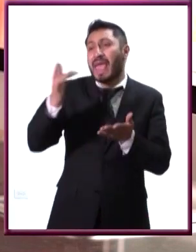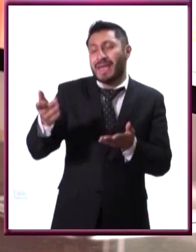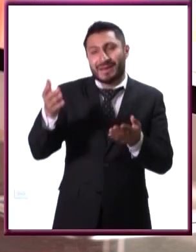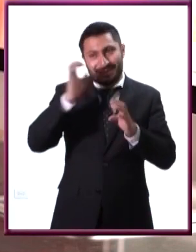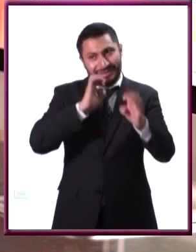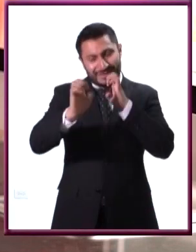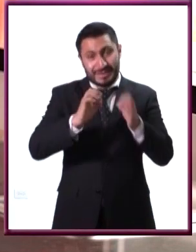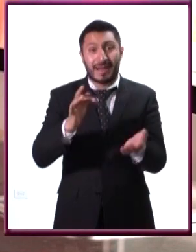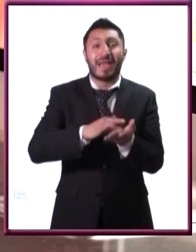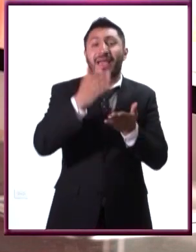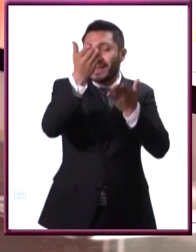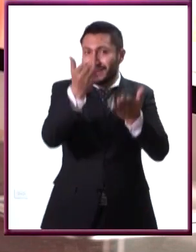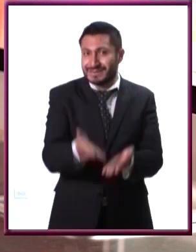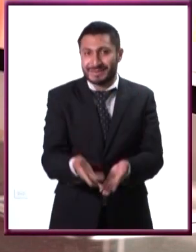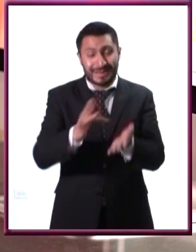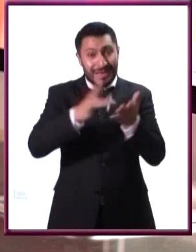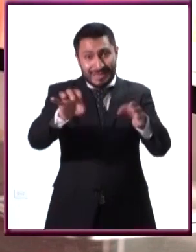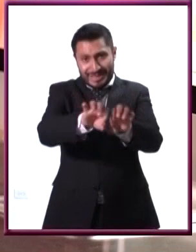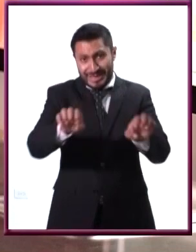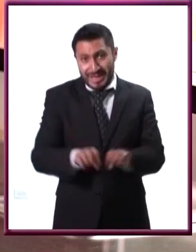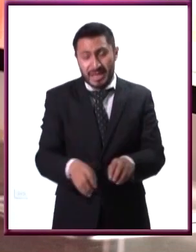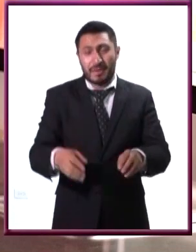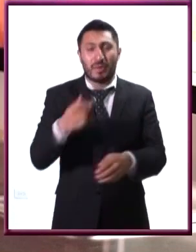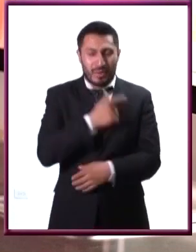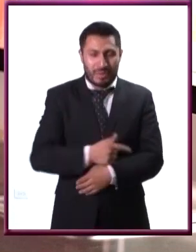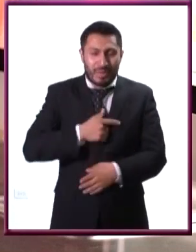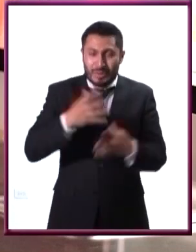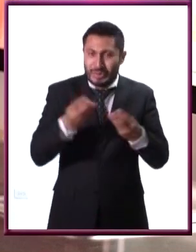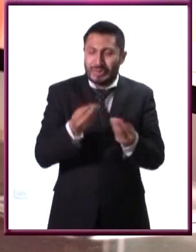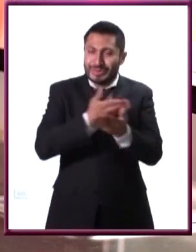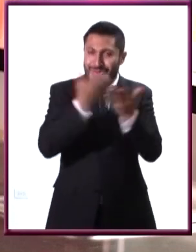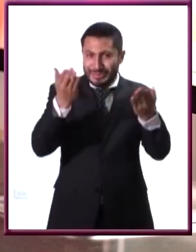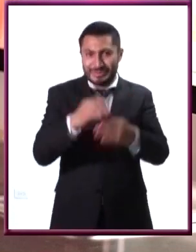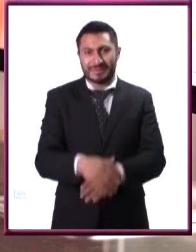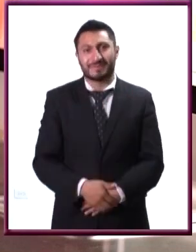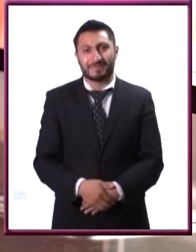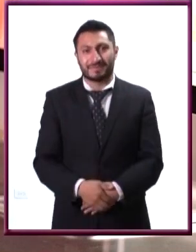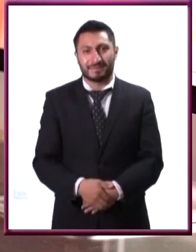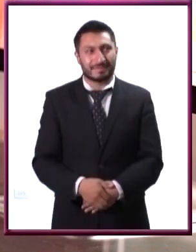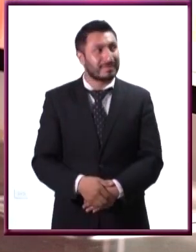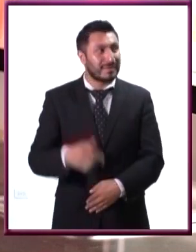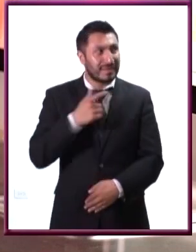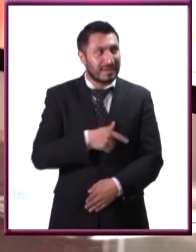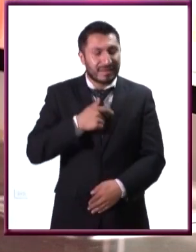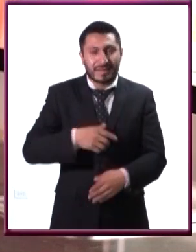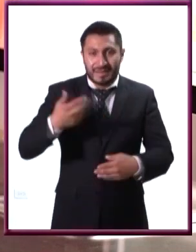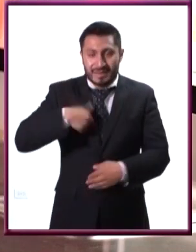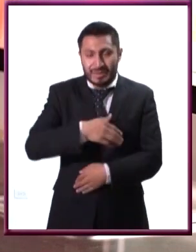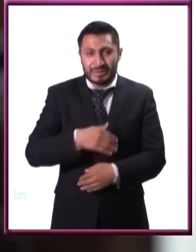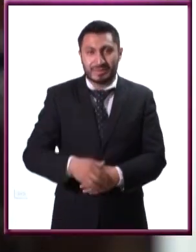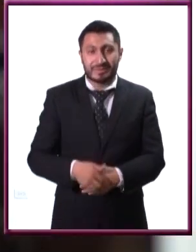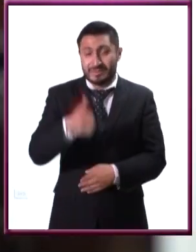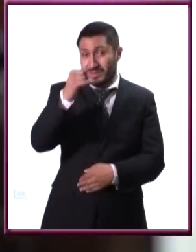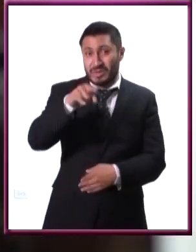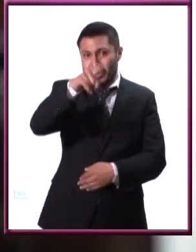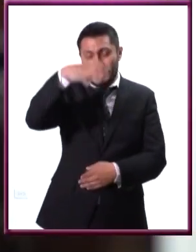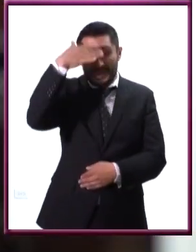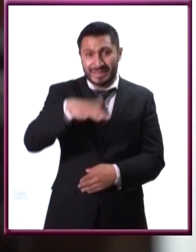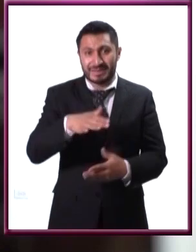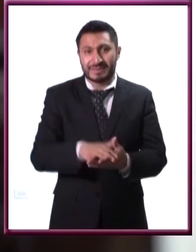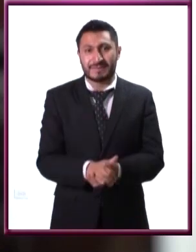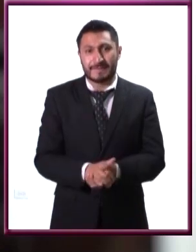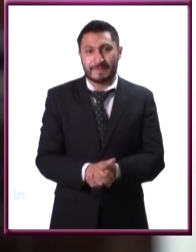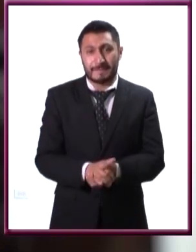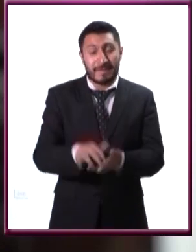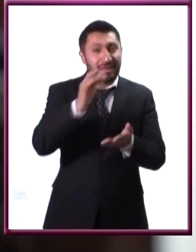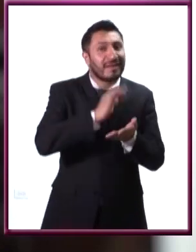entrevista. Gracias, Paula, gracias al equipo, y un placer haber estado con ustedes. El placer fue nuestro. Así que ya